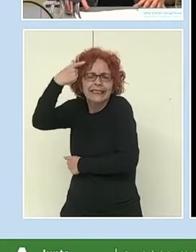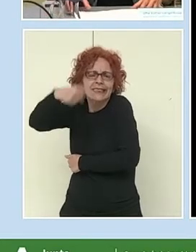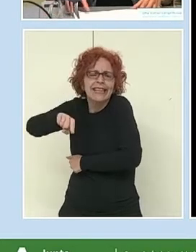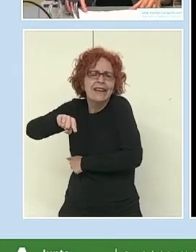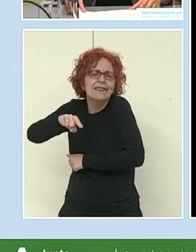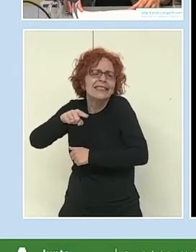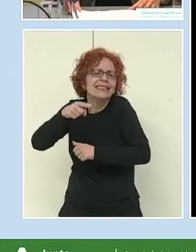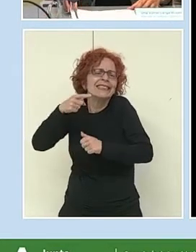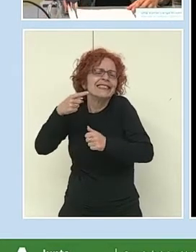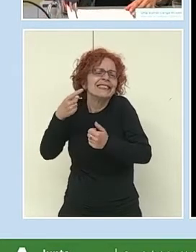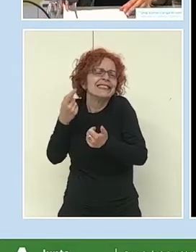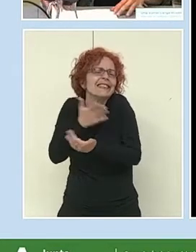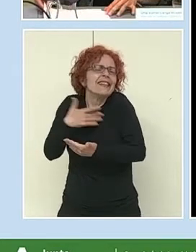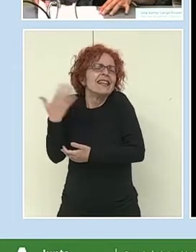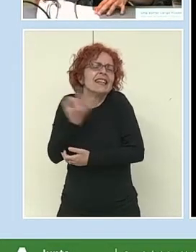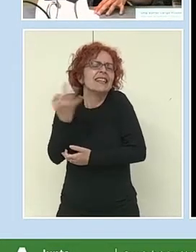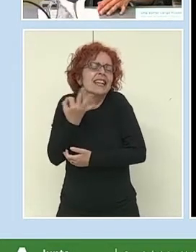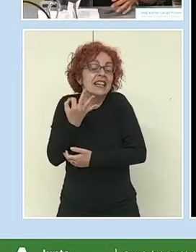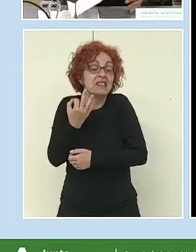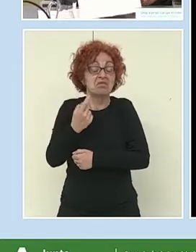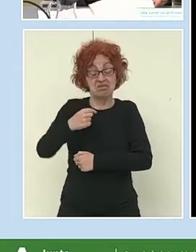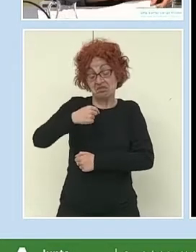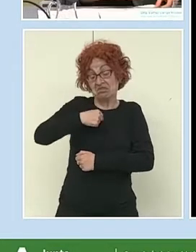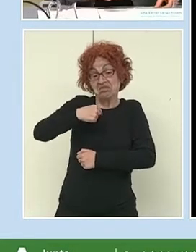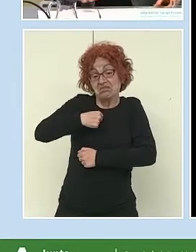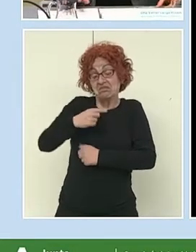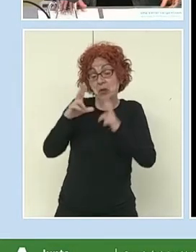matriculé en la Escuela Superior